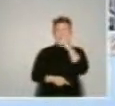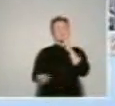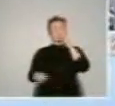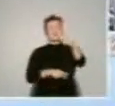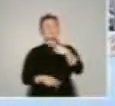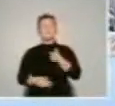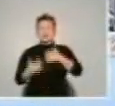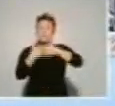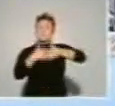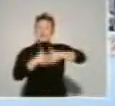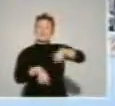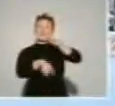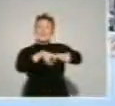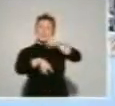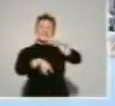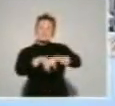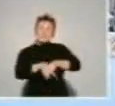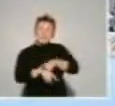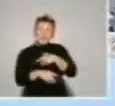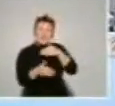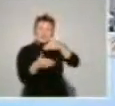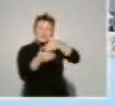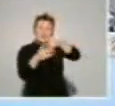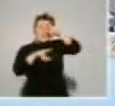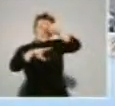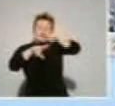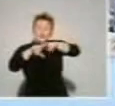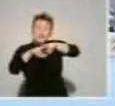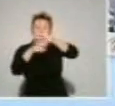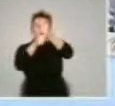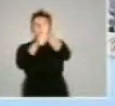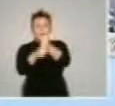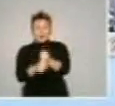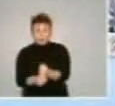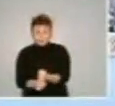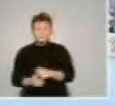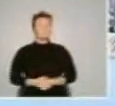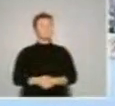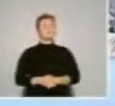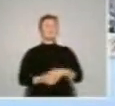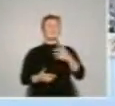mi máquina del tiempo a Santa Cruz llegó y paró.